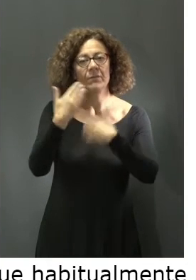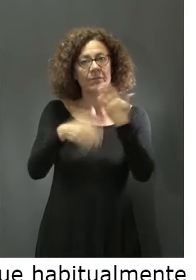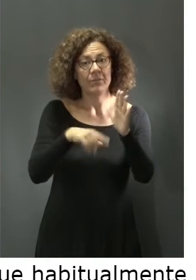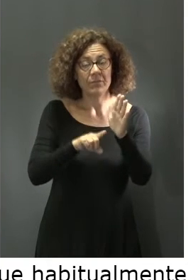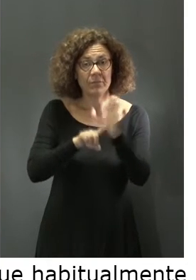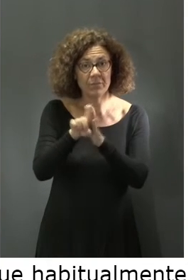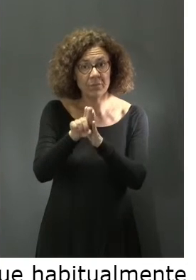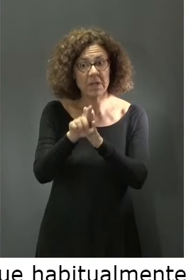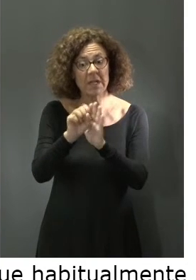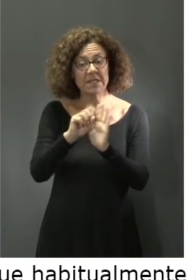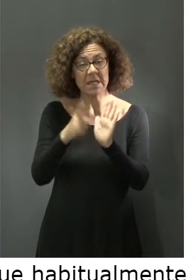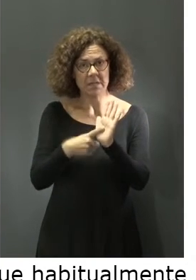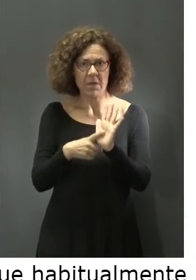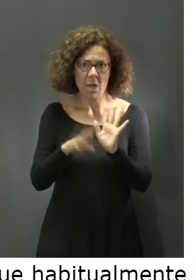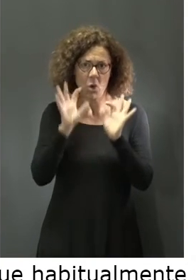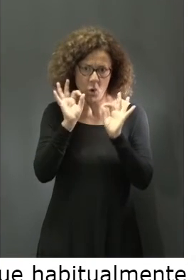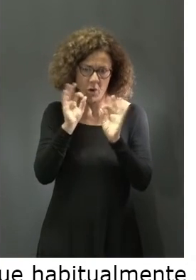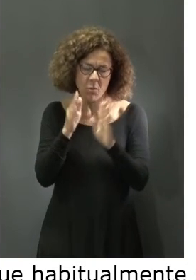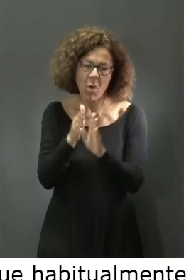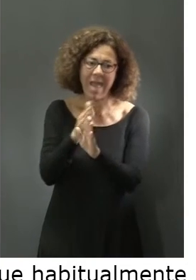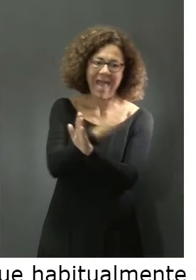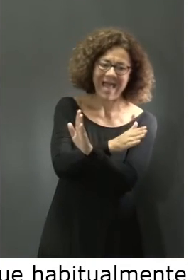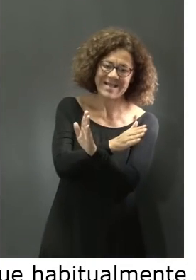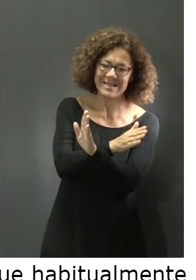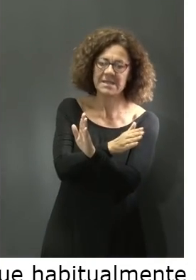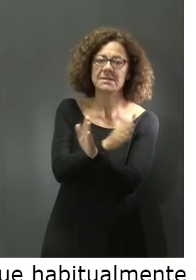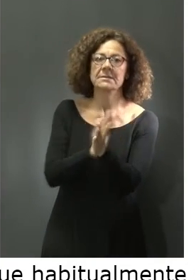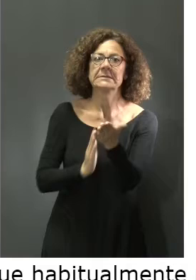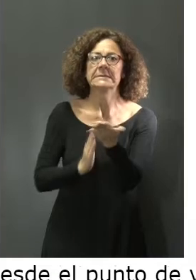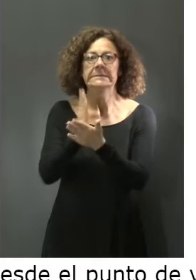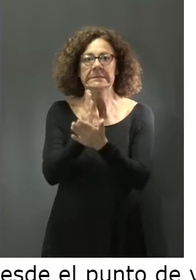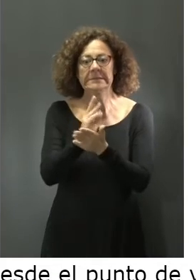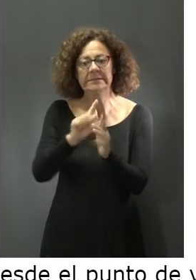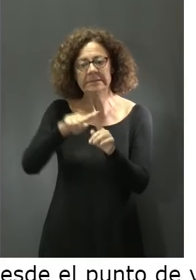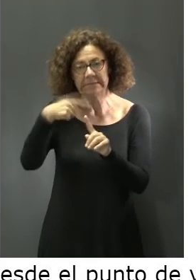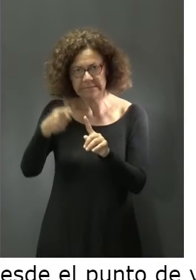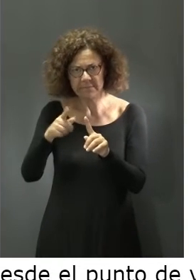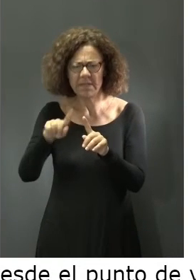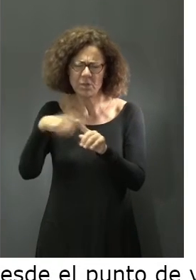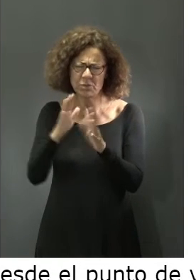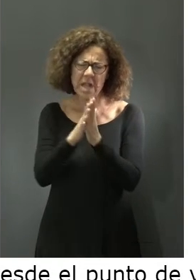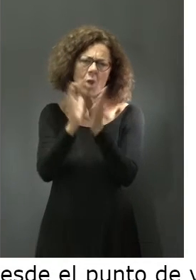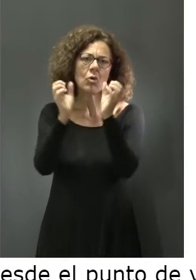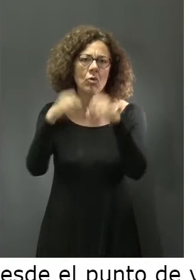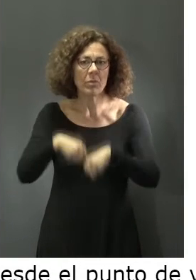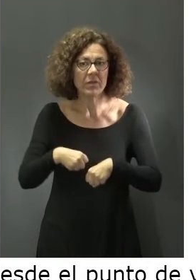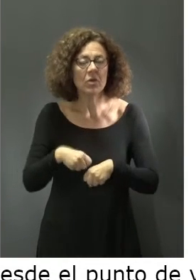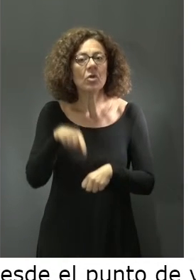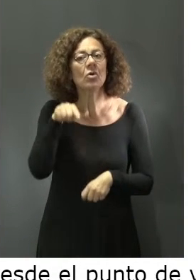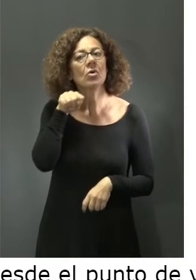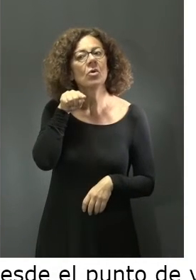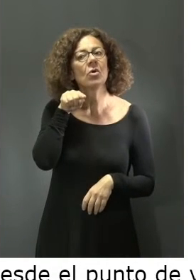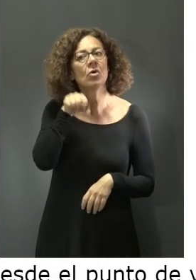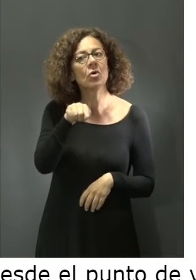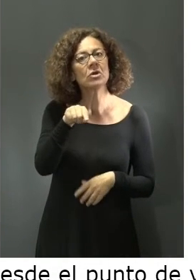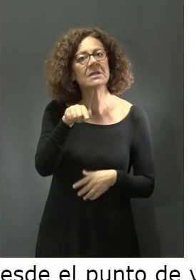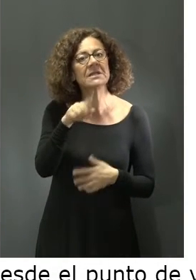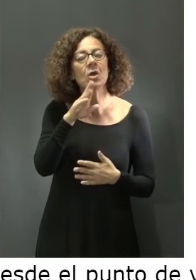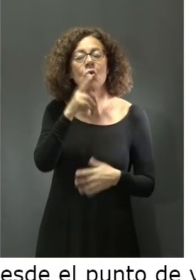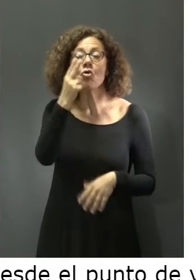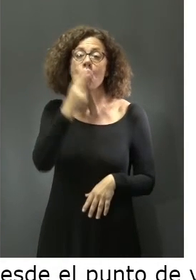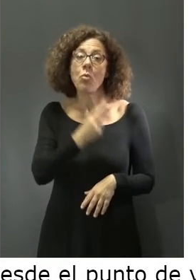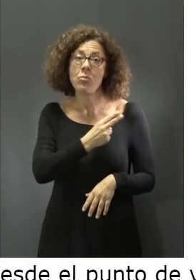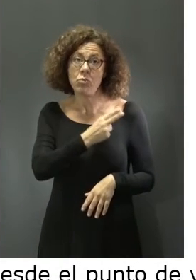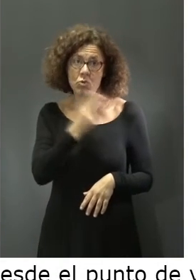que por supuesto hay un antes y un después desde la Convención, con ese compromiso